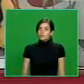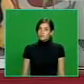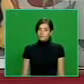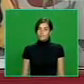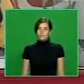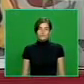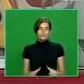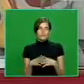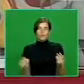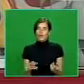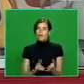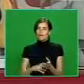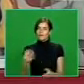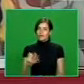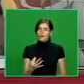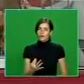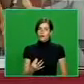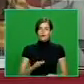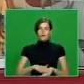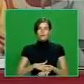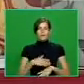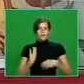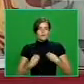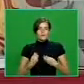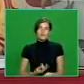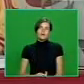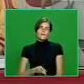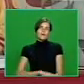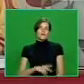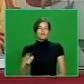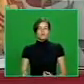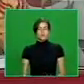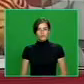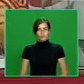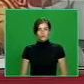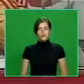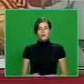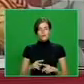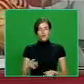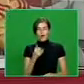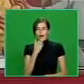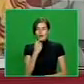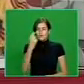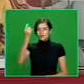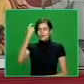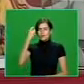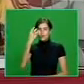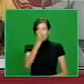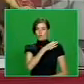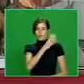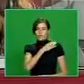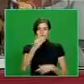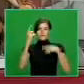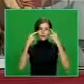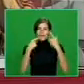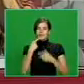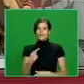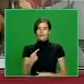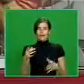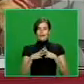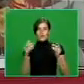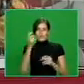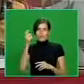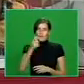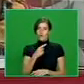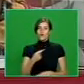toda la la verdad porque la angustia sería mayor pero si algo Nos enseñó el comandante Chávez es decirle al pueblo y